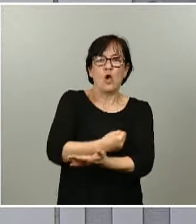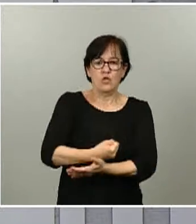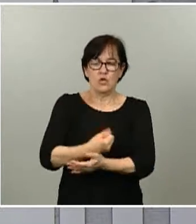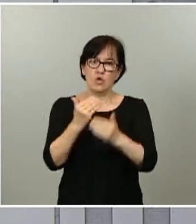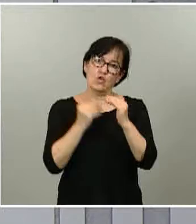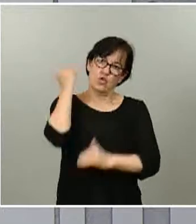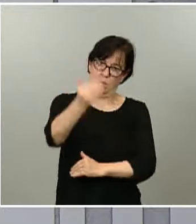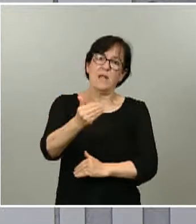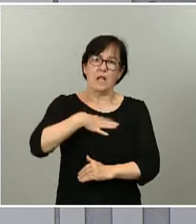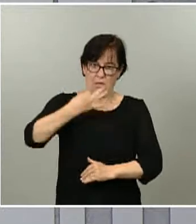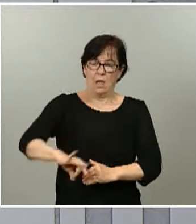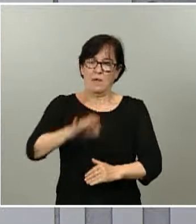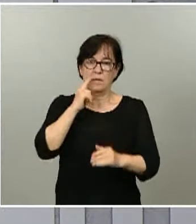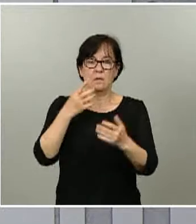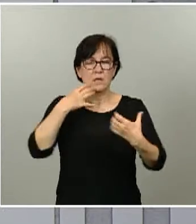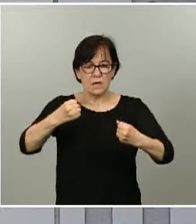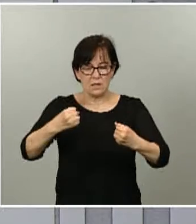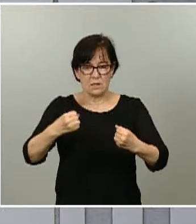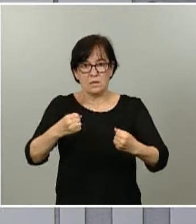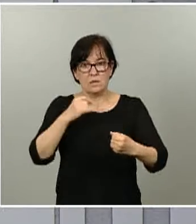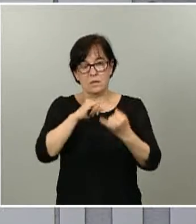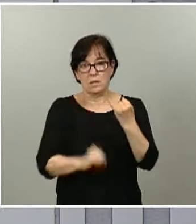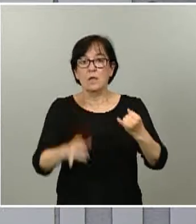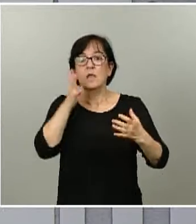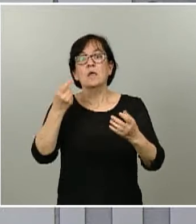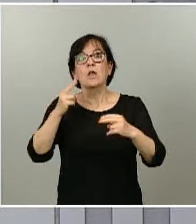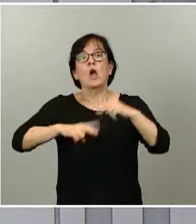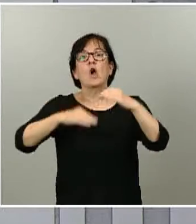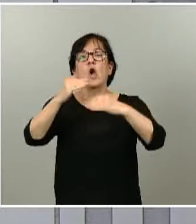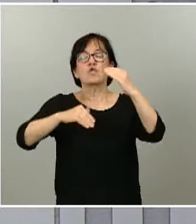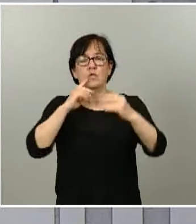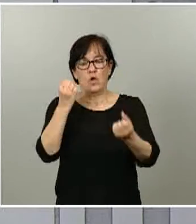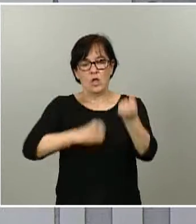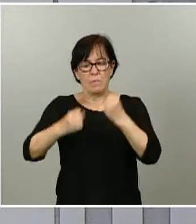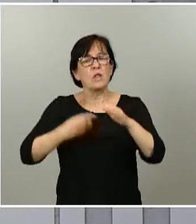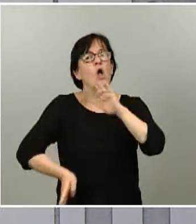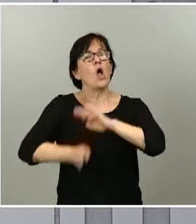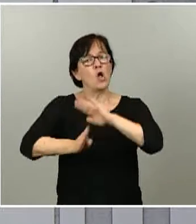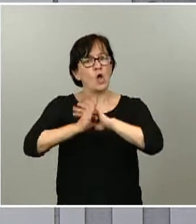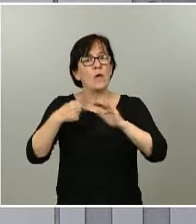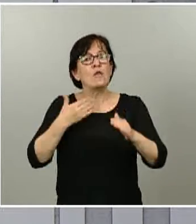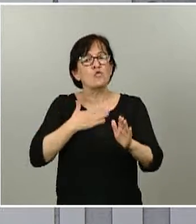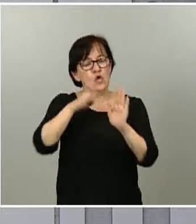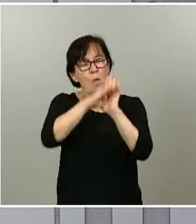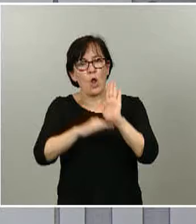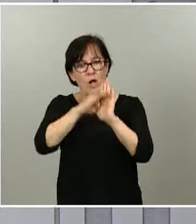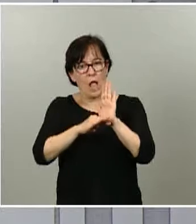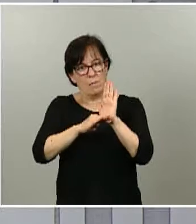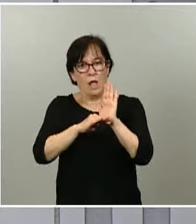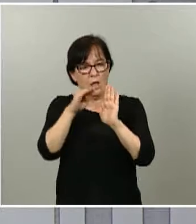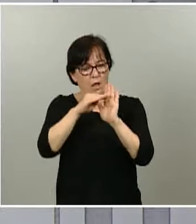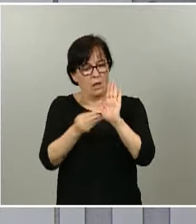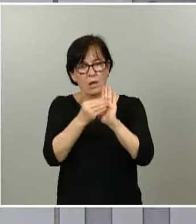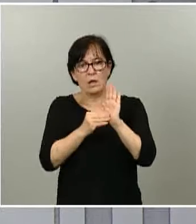sanitaria, hacer la reconstrucción económica y continuar con nuestro acuerdo programático que tenía y que tiene dosis de